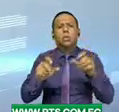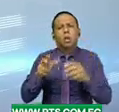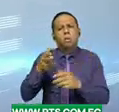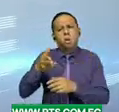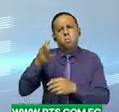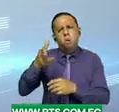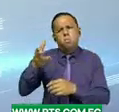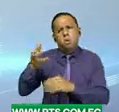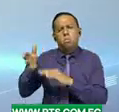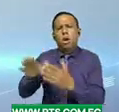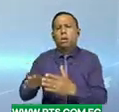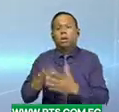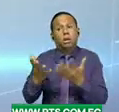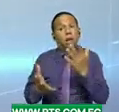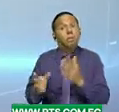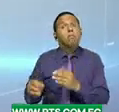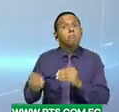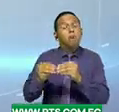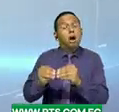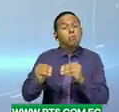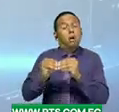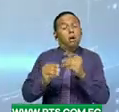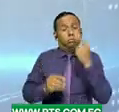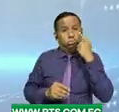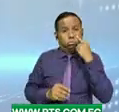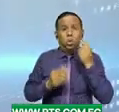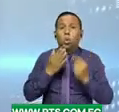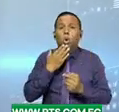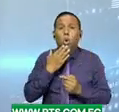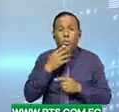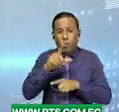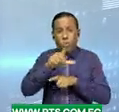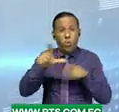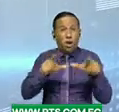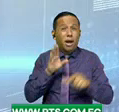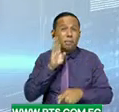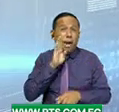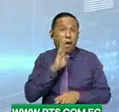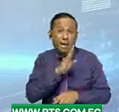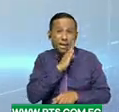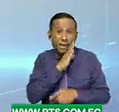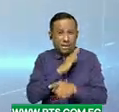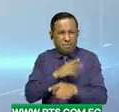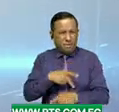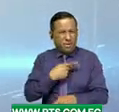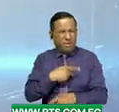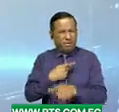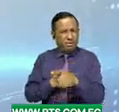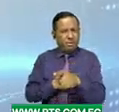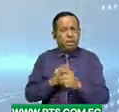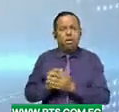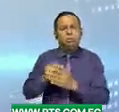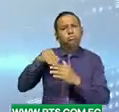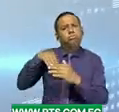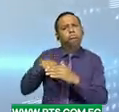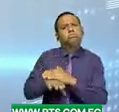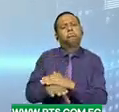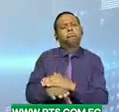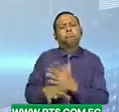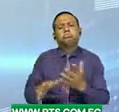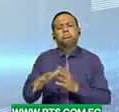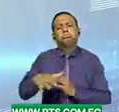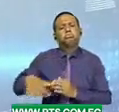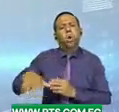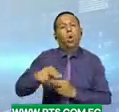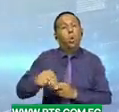incrementarse. Sujetos armados ingresaron a un nightclub denominado Eclipse en la localidad de Tachina, al